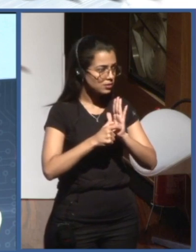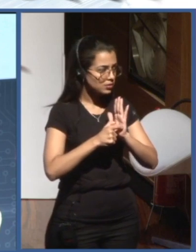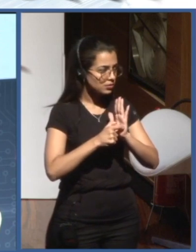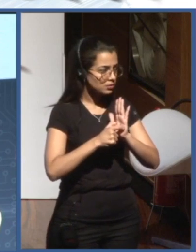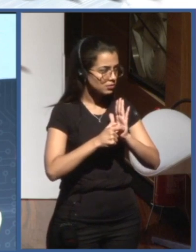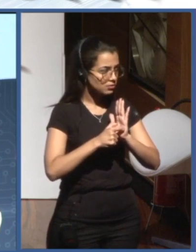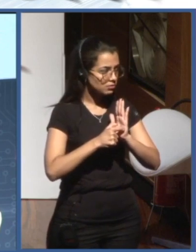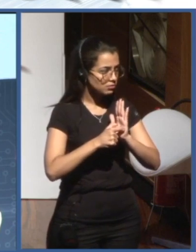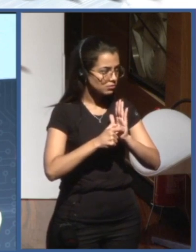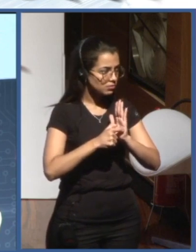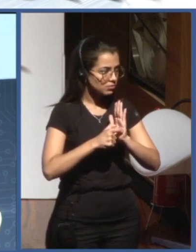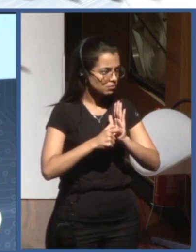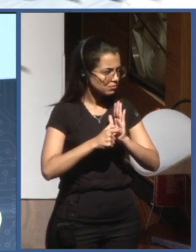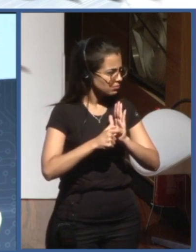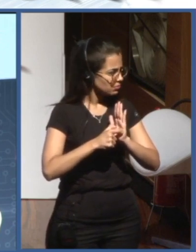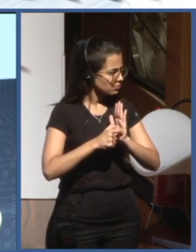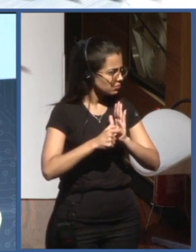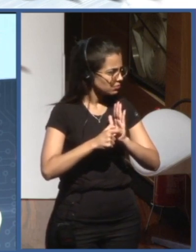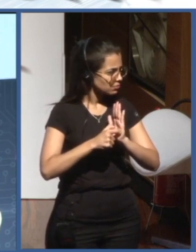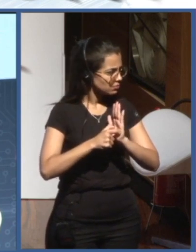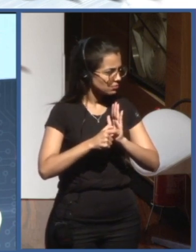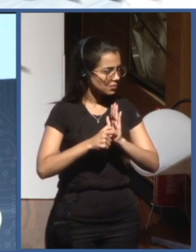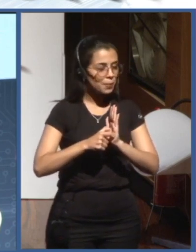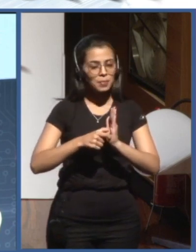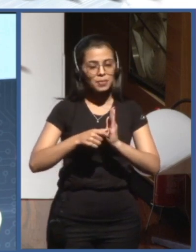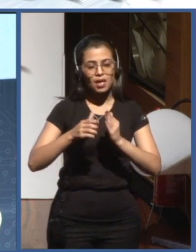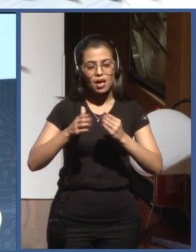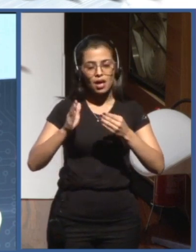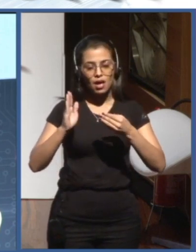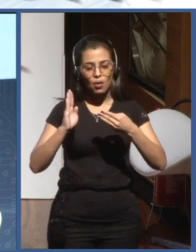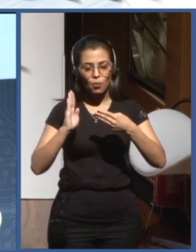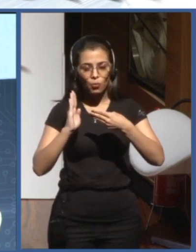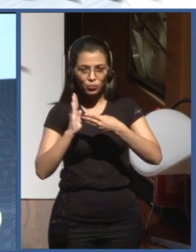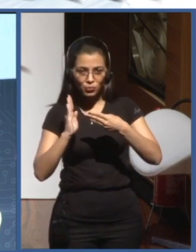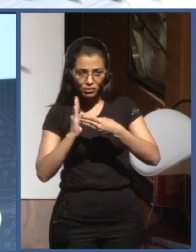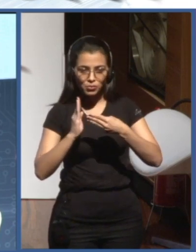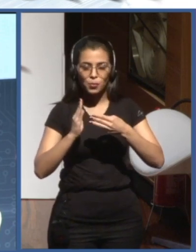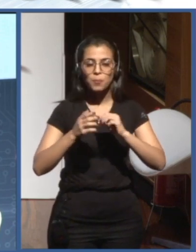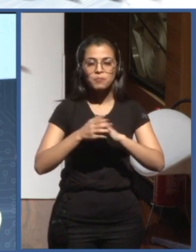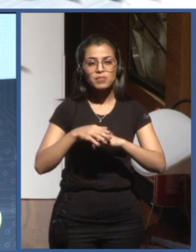que… estén… estén… estén…